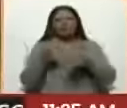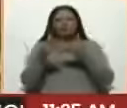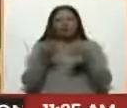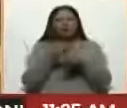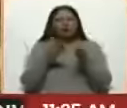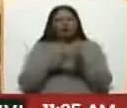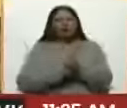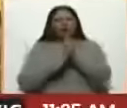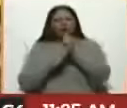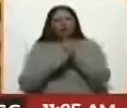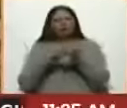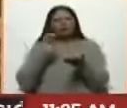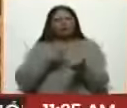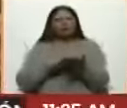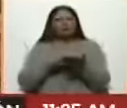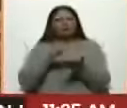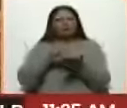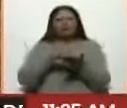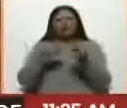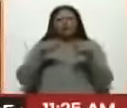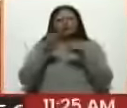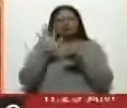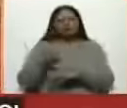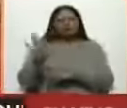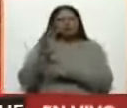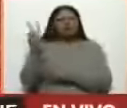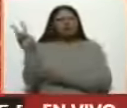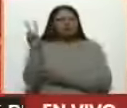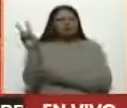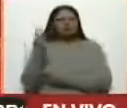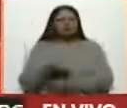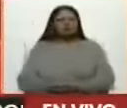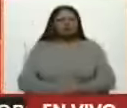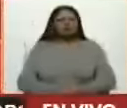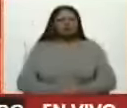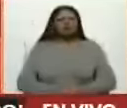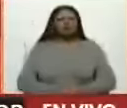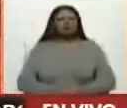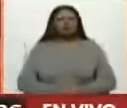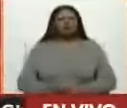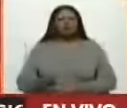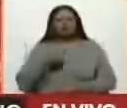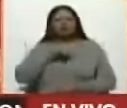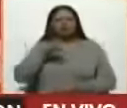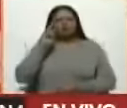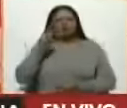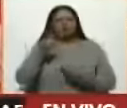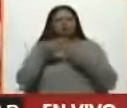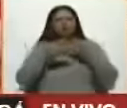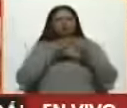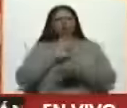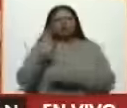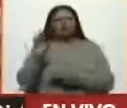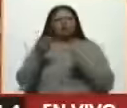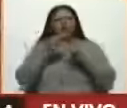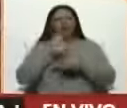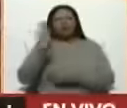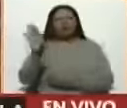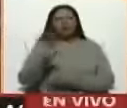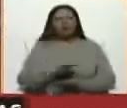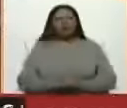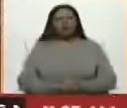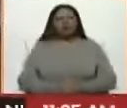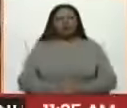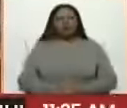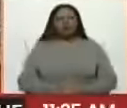gobernando Miranda, se impondría en toda Venezuela. No es poca cosa lo que nos estamos jugando. Nos estamos jugando la soberanía del país.